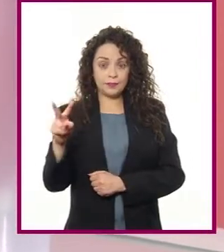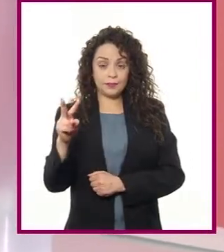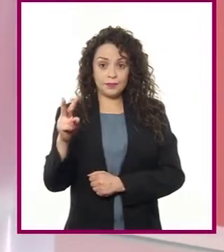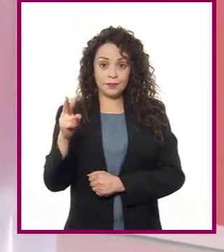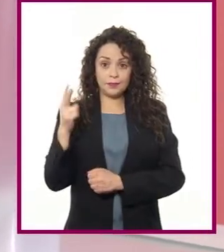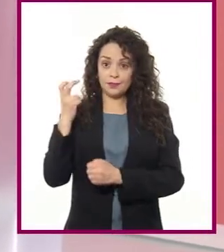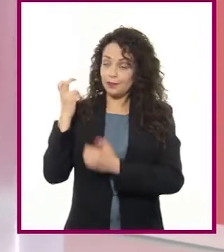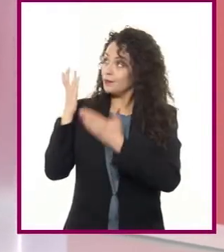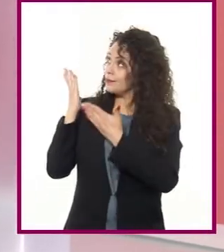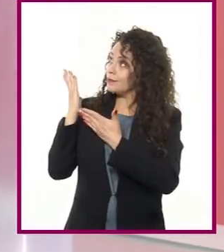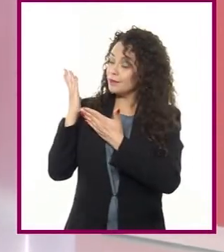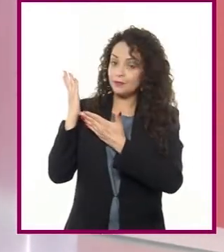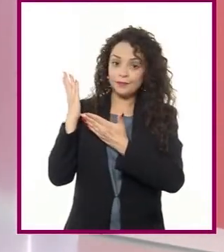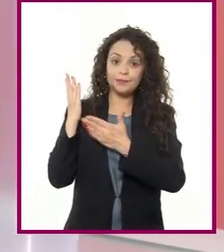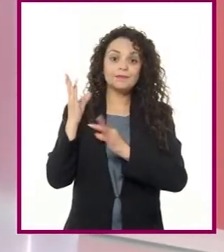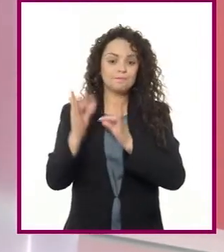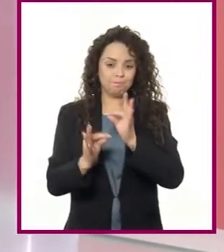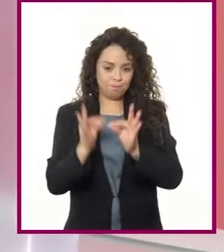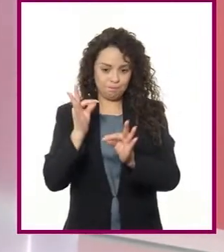Listo, maestra.